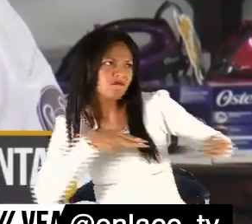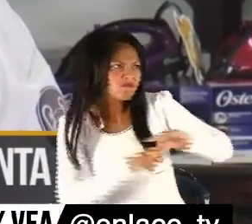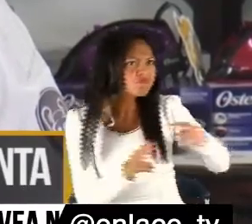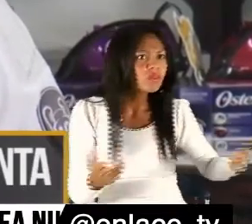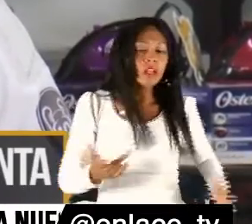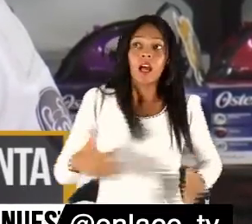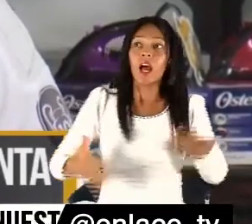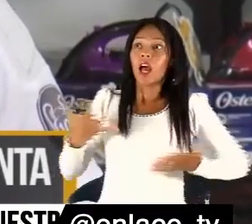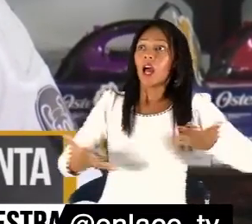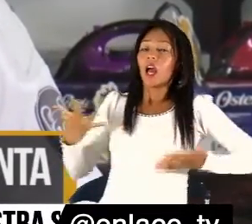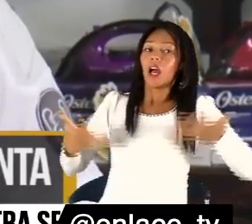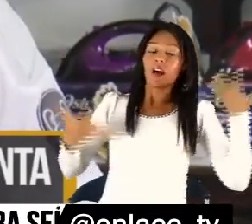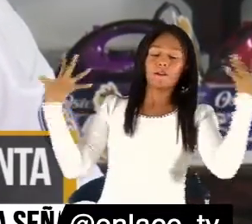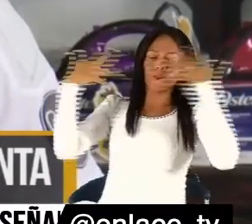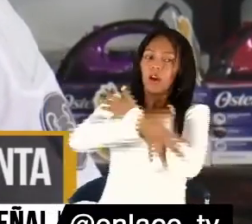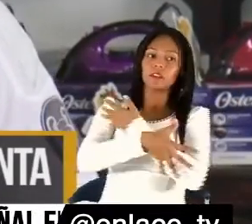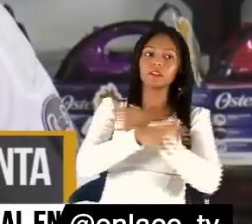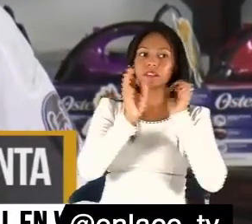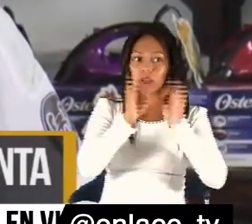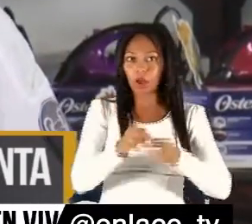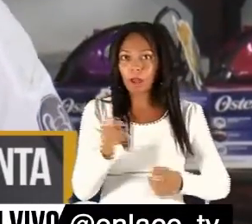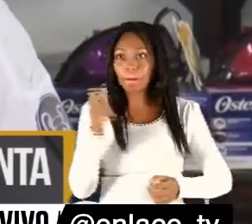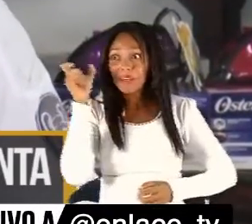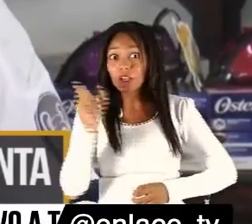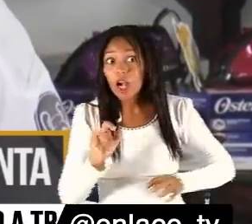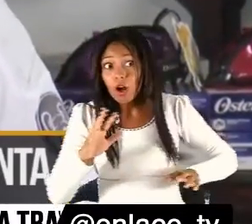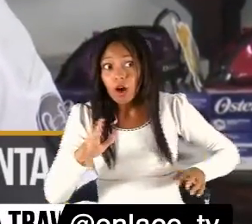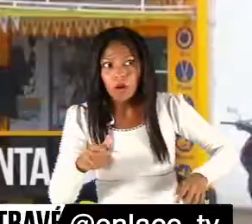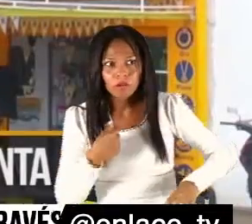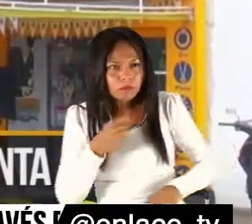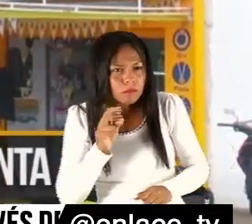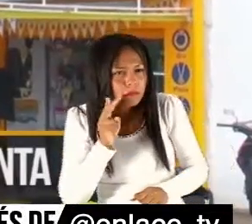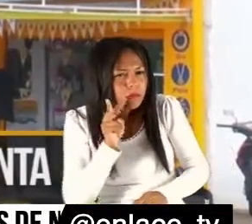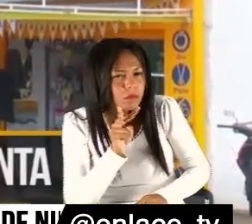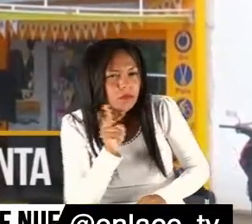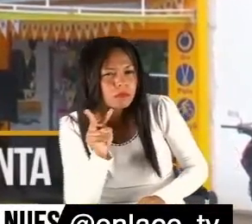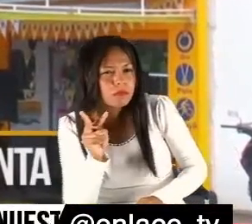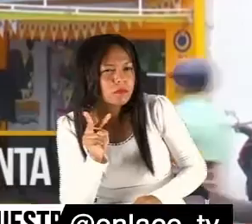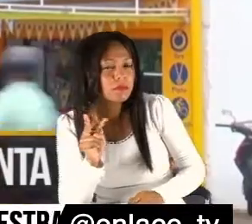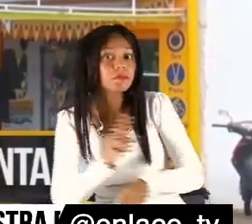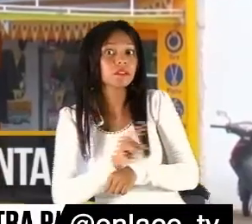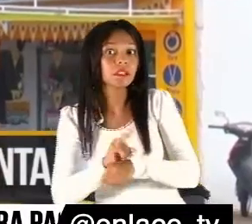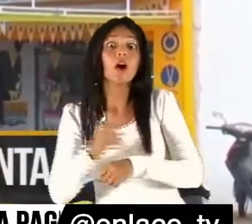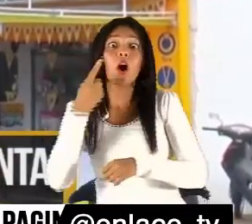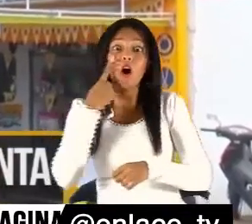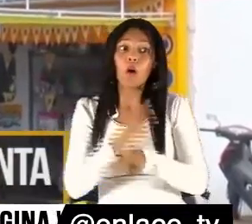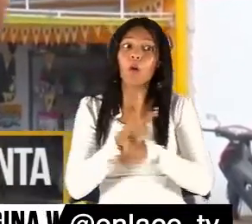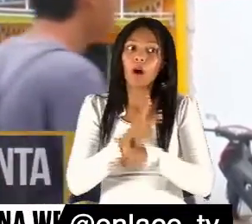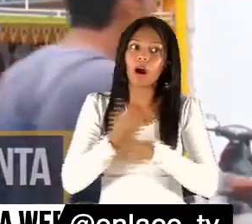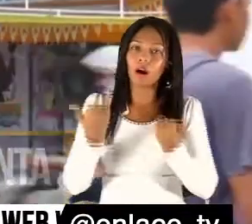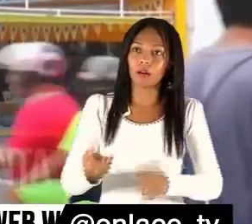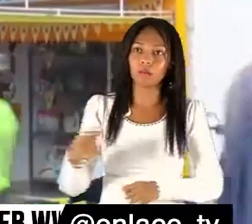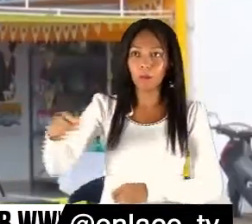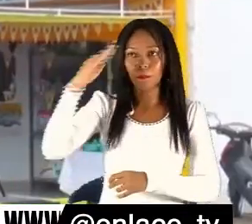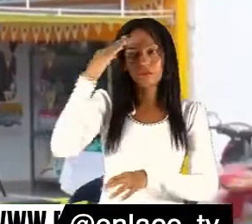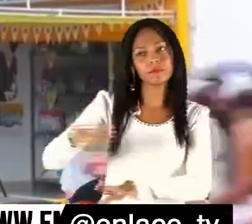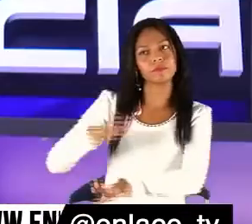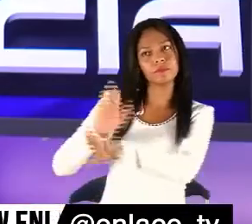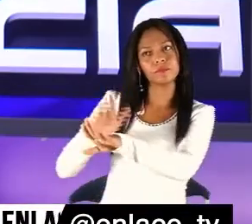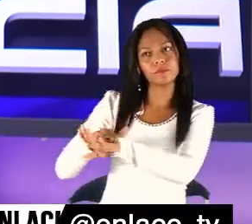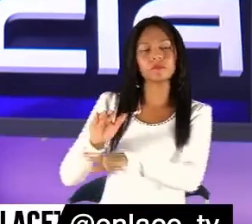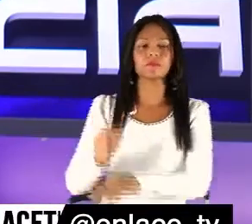nosotros. El ladrón a toda hora está mirando a ver qué estamos haciendo para llegar en el momento menos pensado. El hecho ya fue puesto en conocimiento de las autoridades